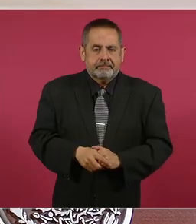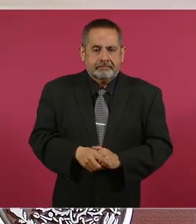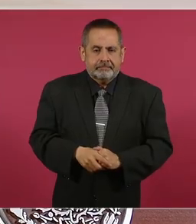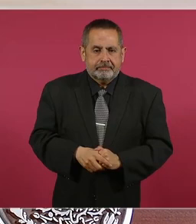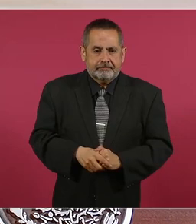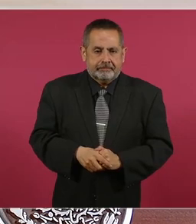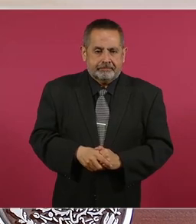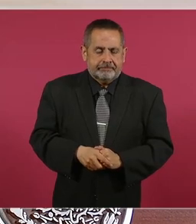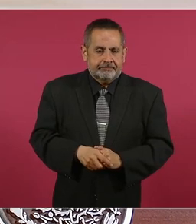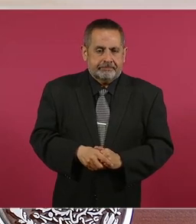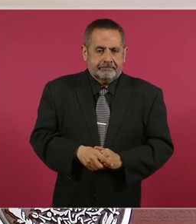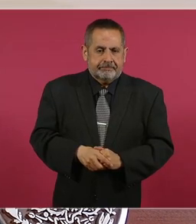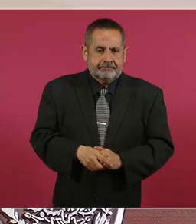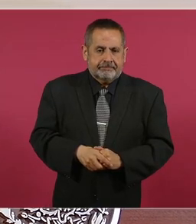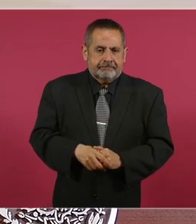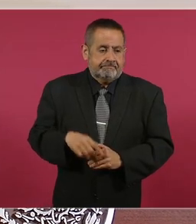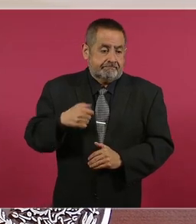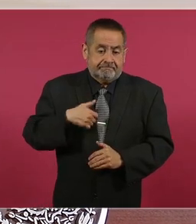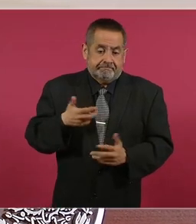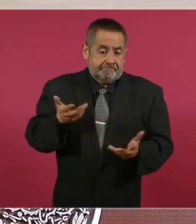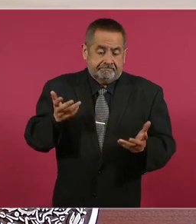pues que actuar